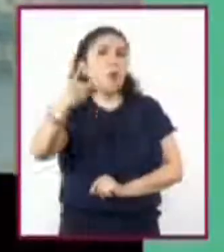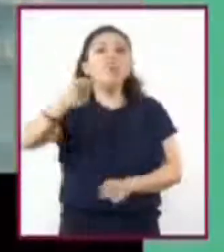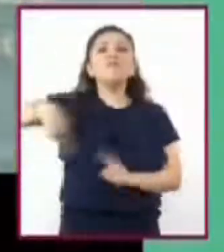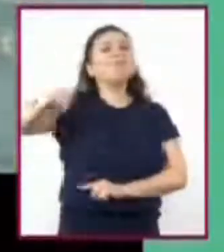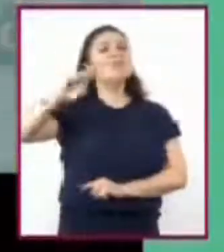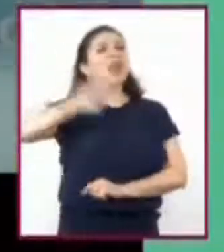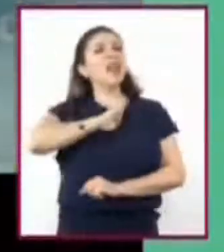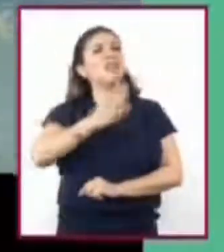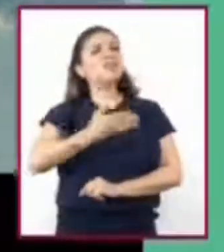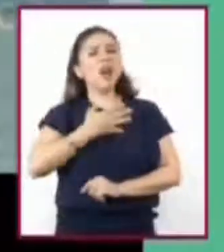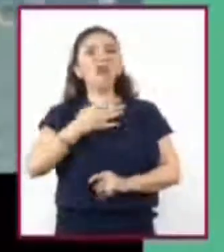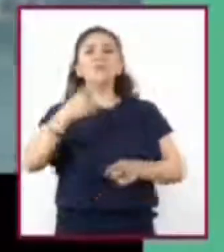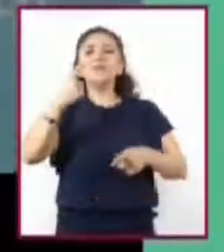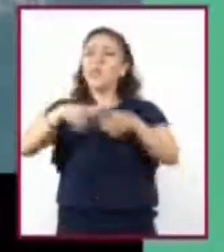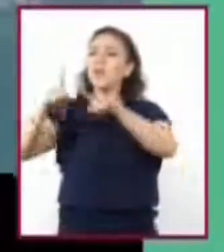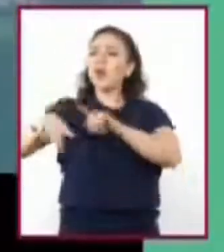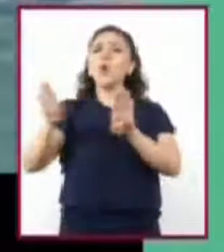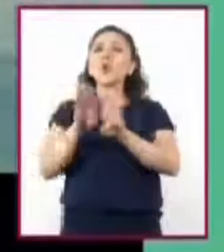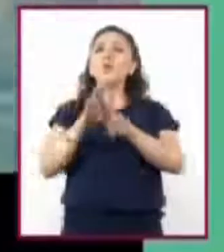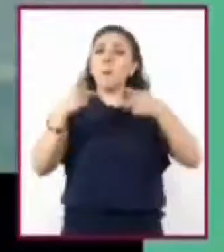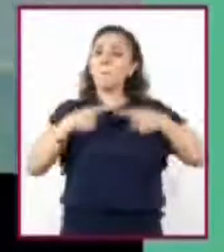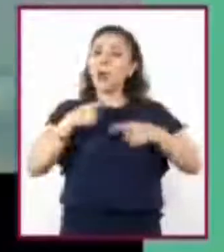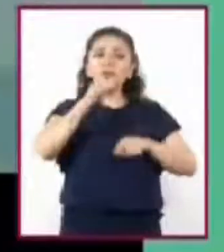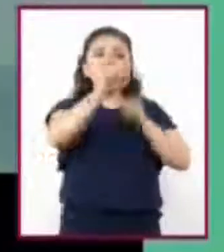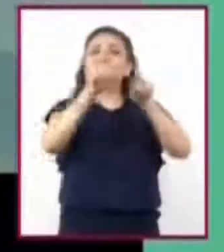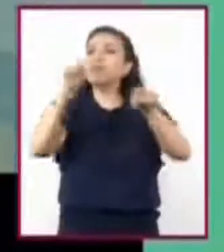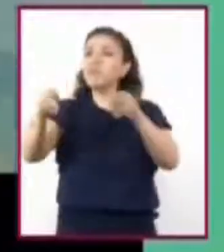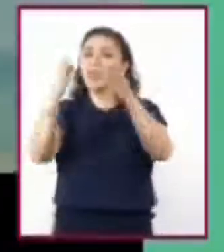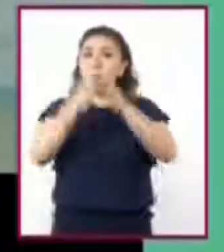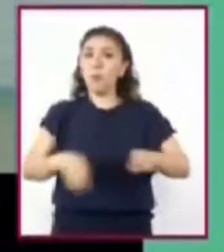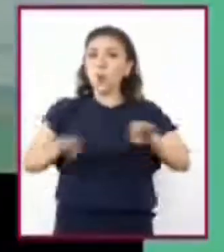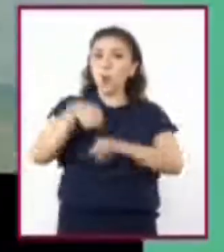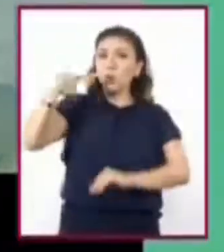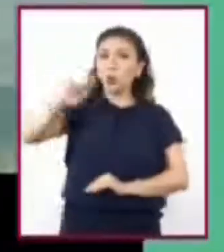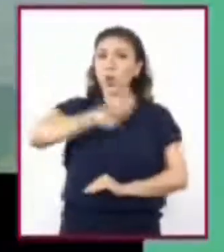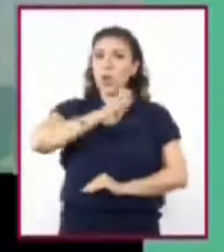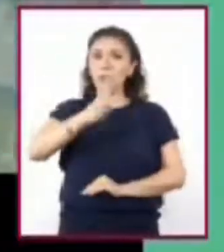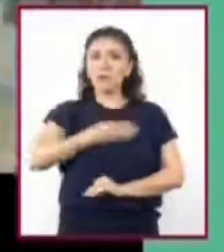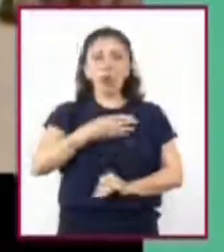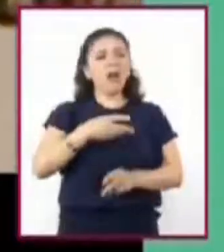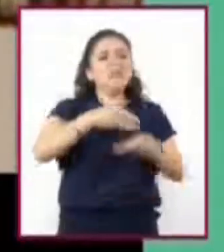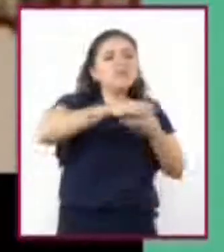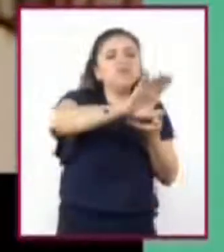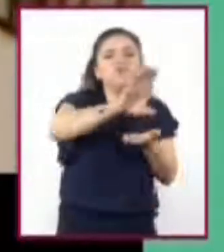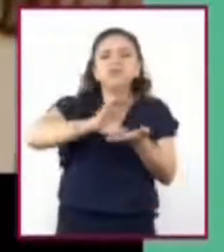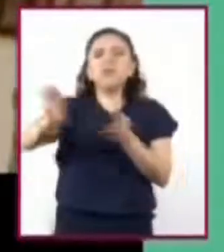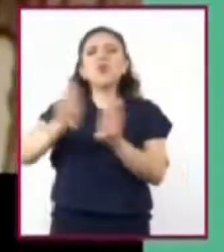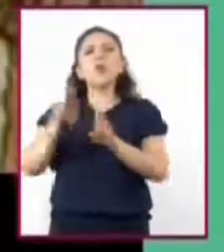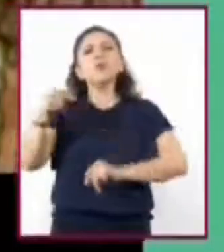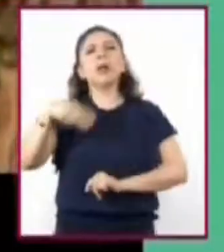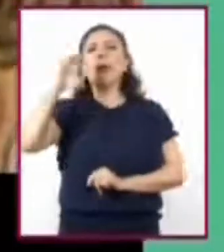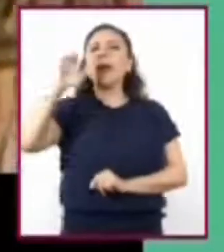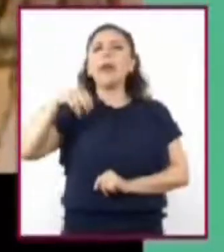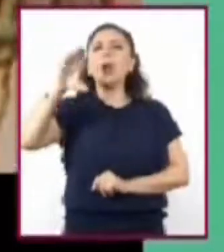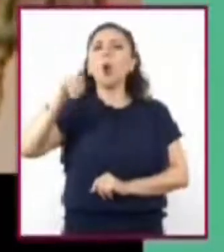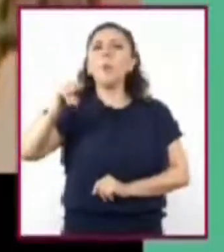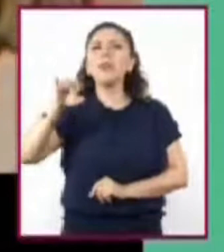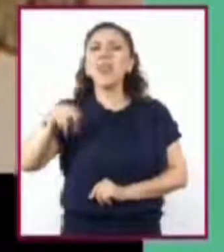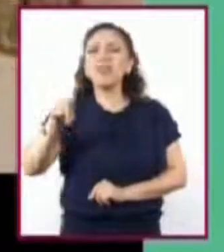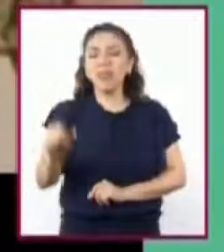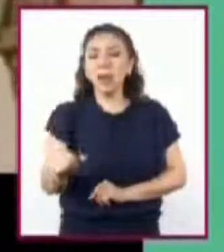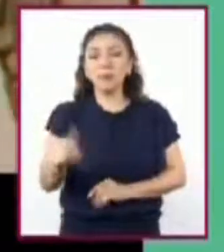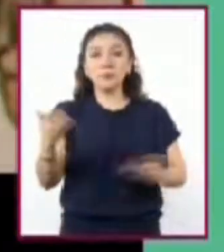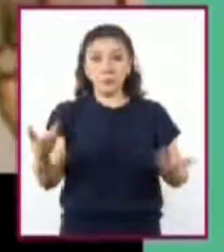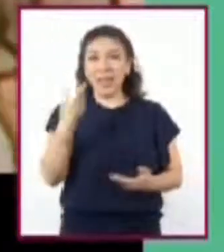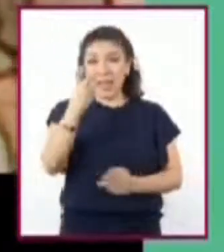repartieron entre los diferentes conquistadores en este sistema llamado de la encomienda. Y pues, como